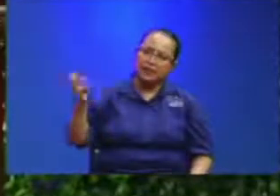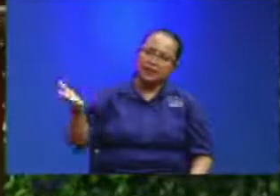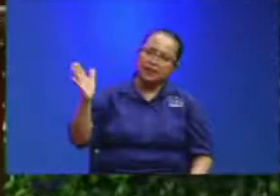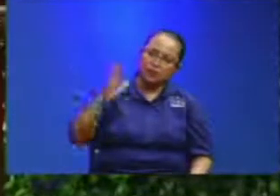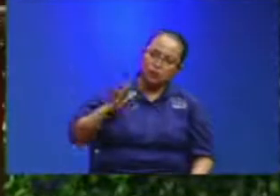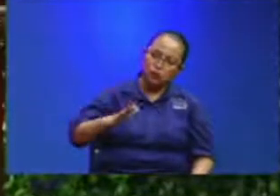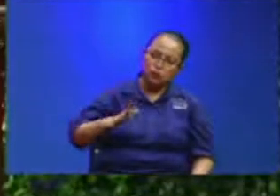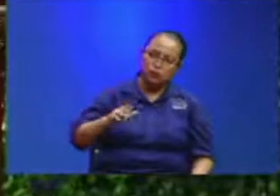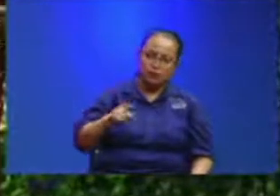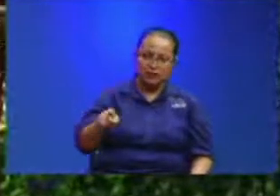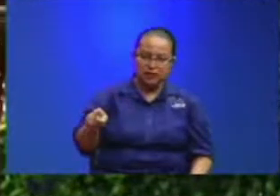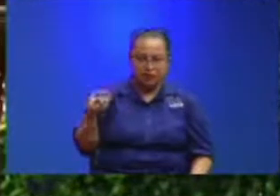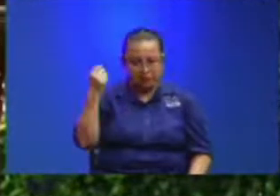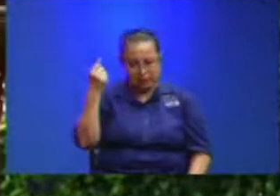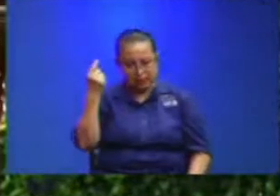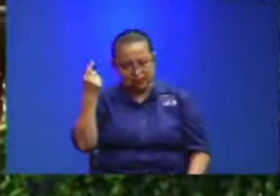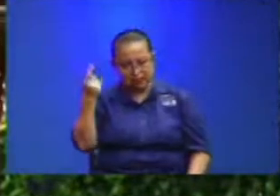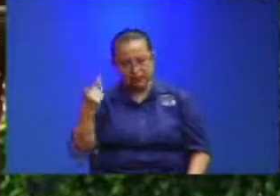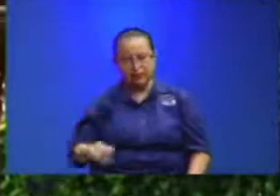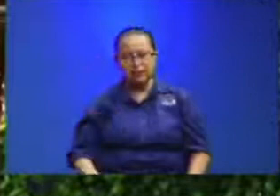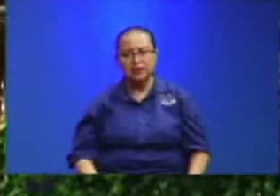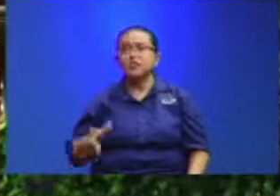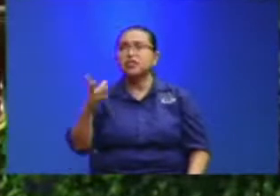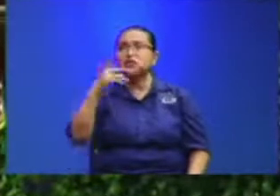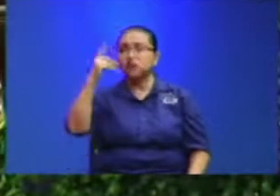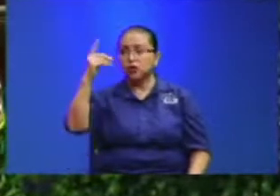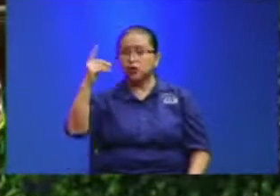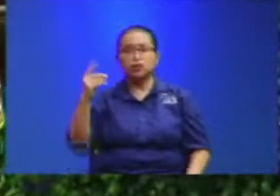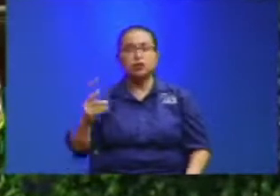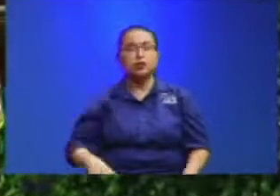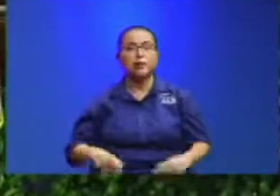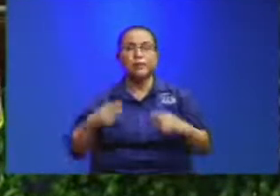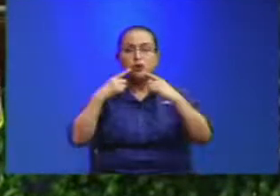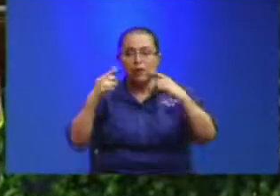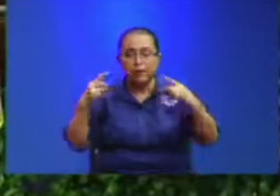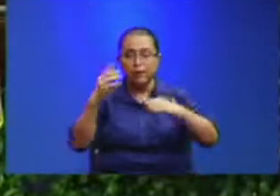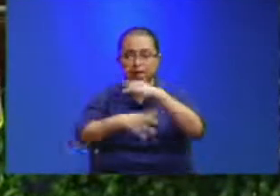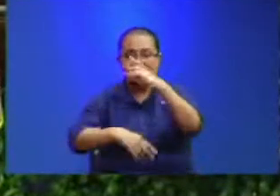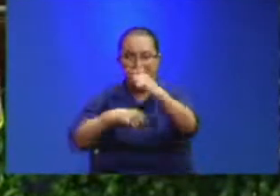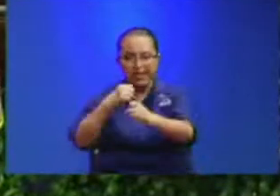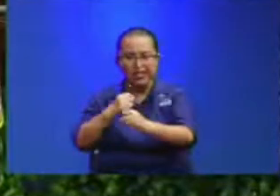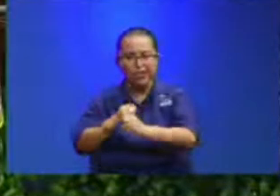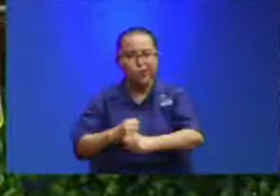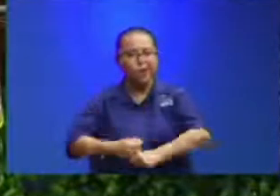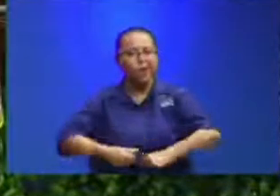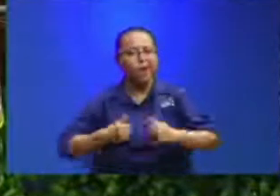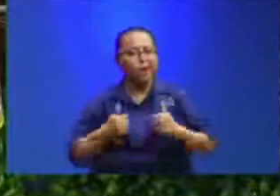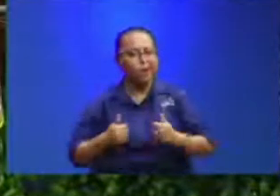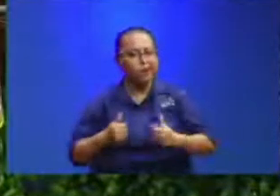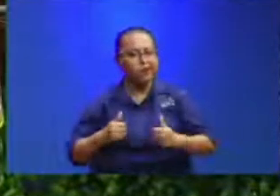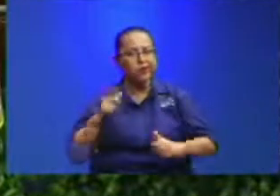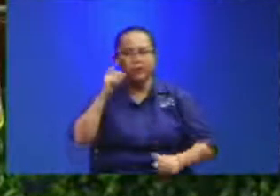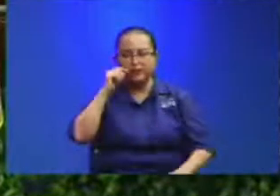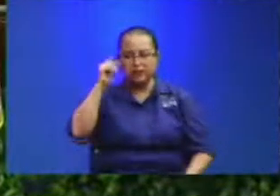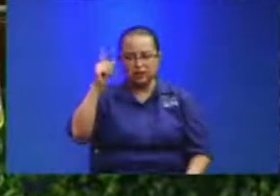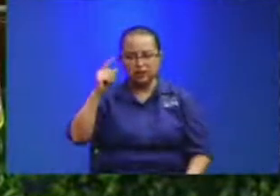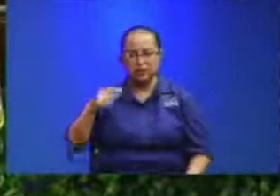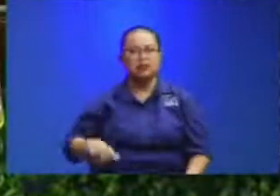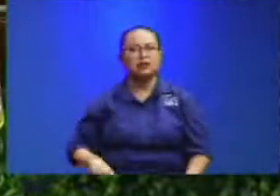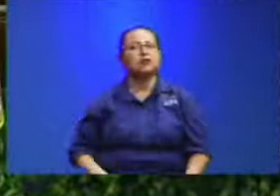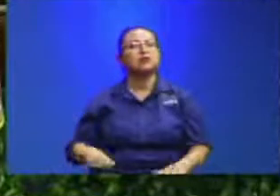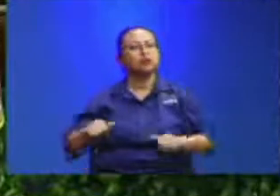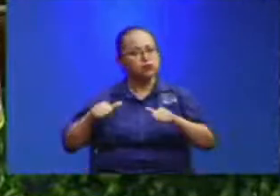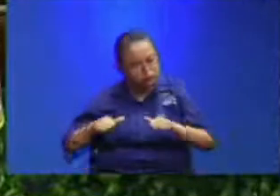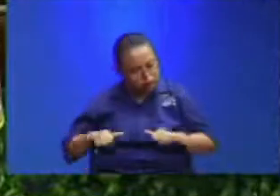señor vino a proclamar el año favorable del señor y todavía estamos en este año favorable